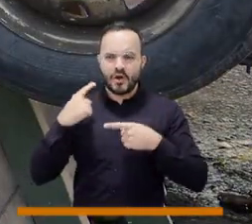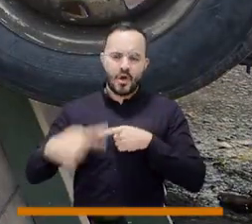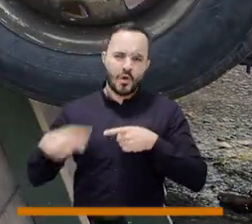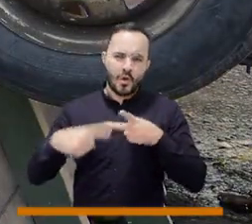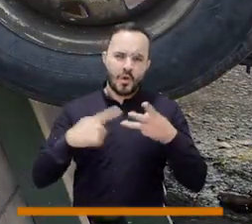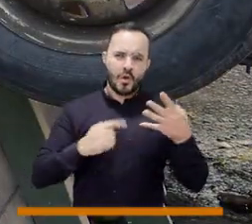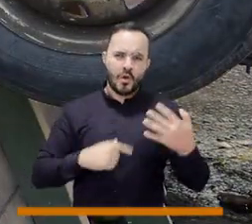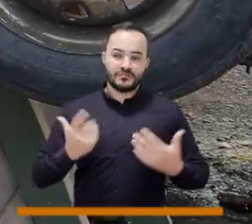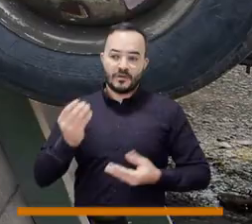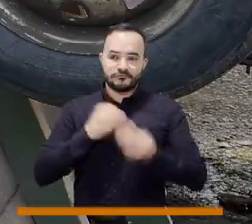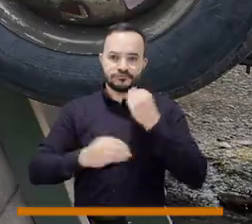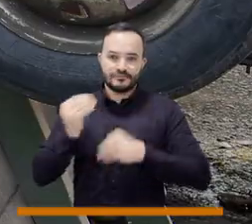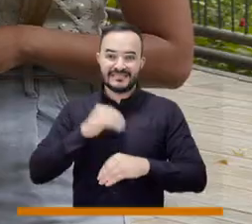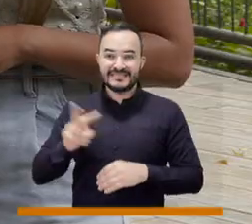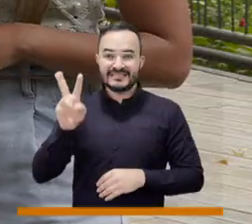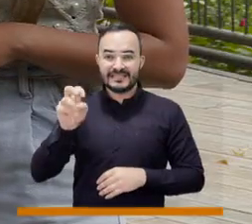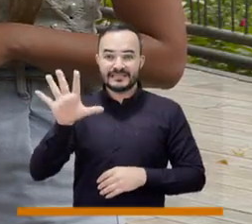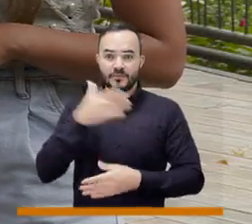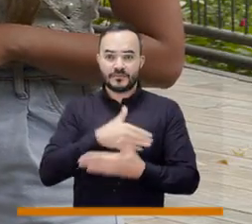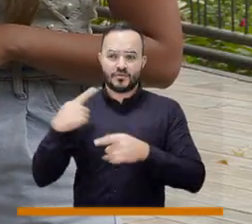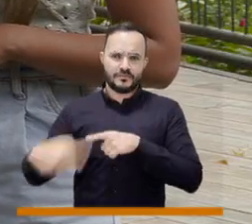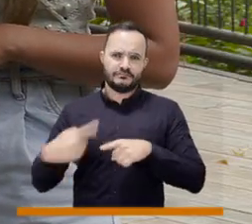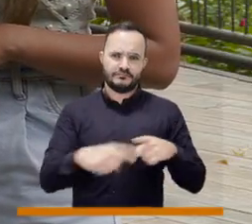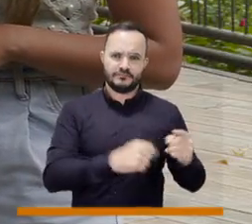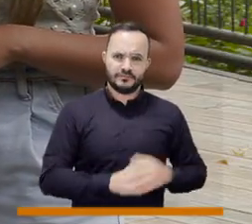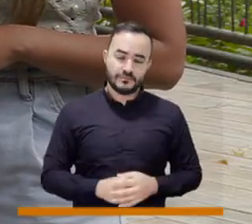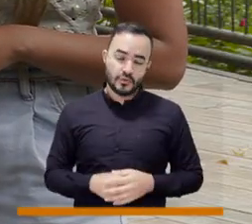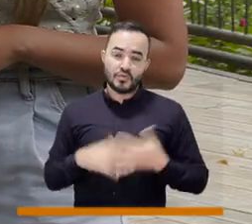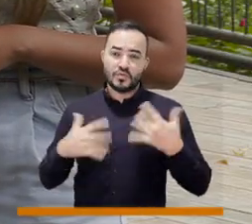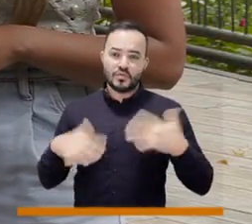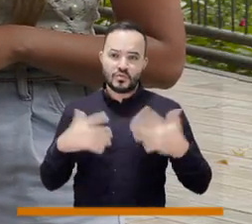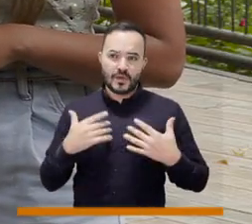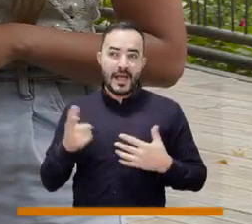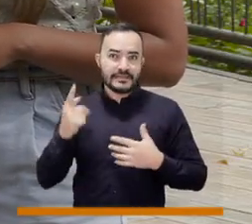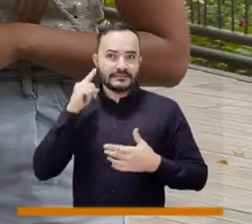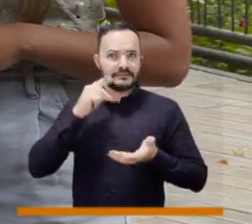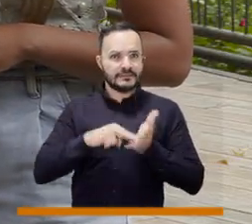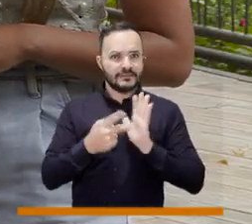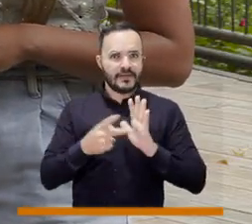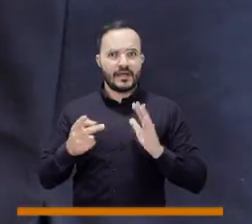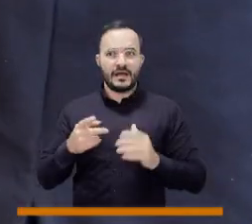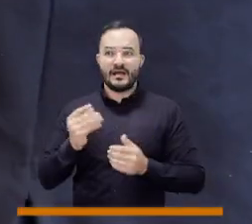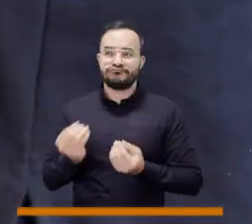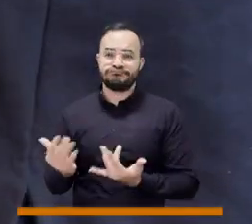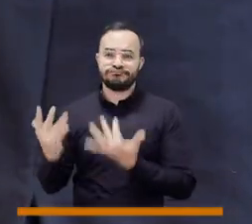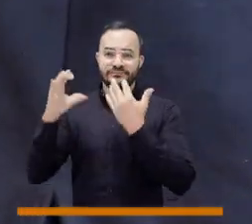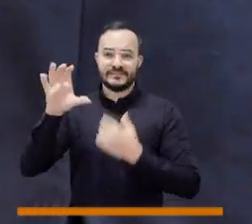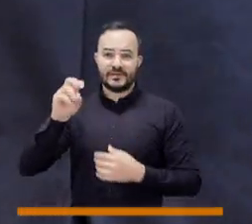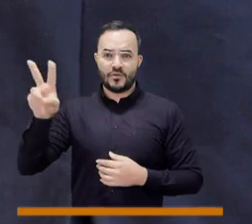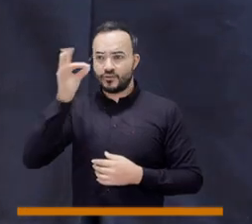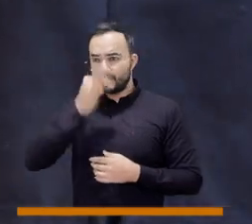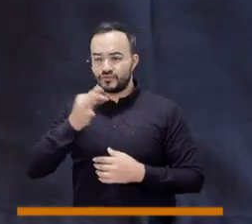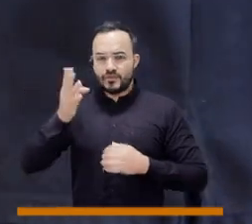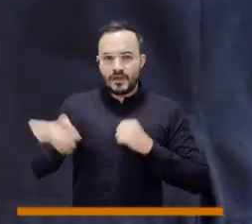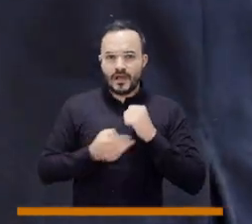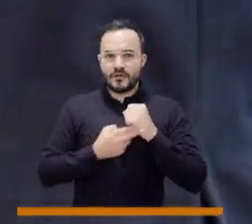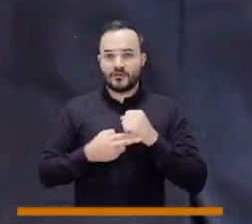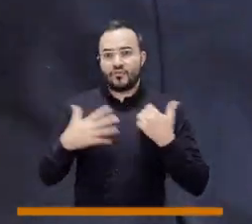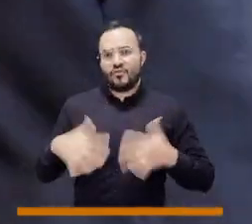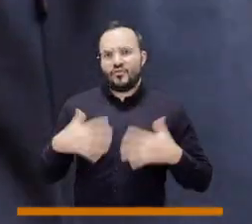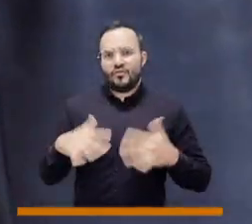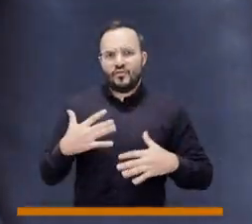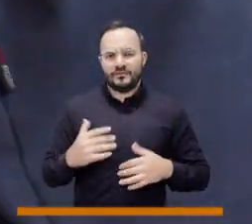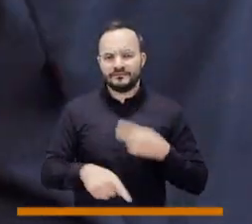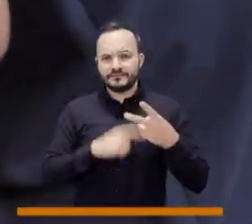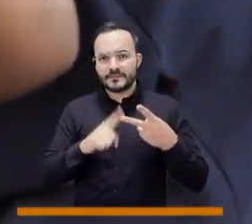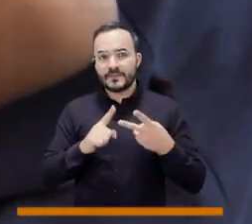y esto representa un ahorro de aproximadamente 20 mil toneladas de CO2, y a la industria le estamos ahorrando